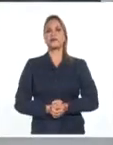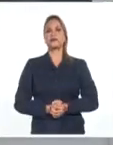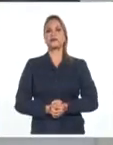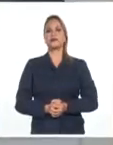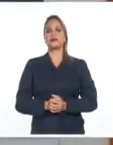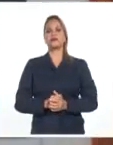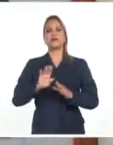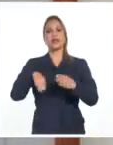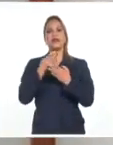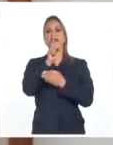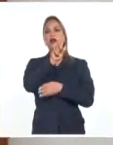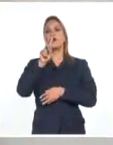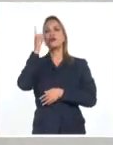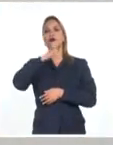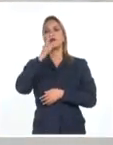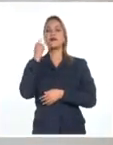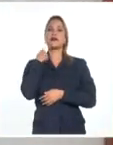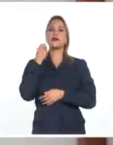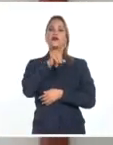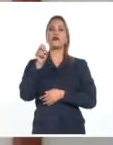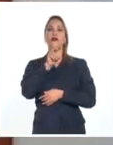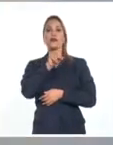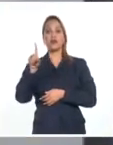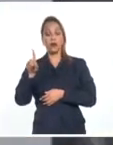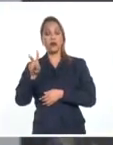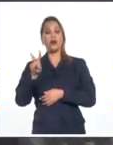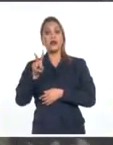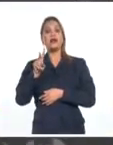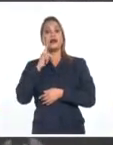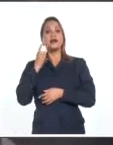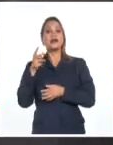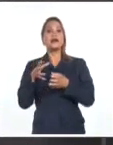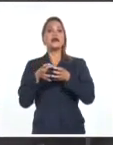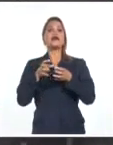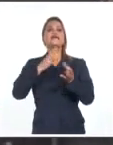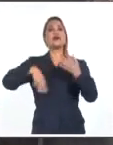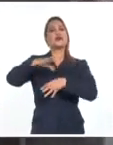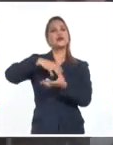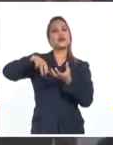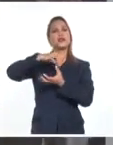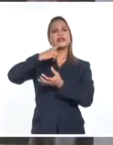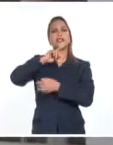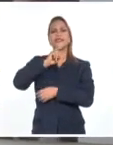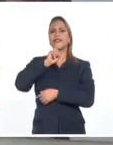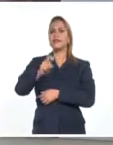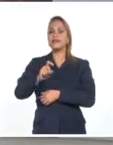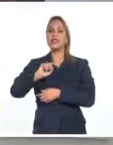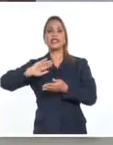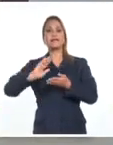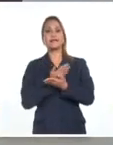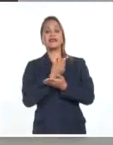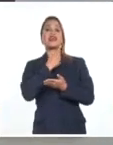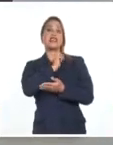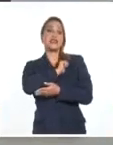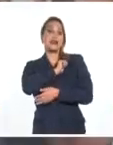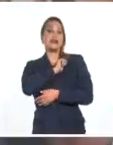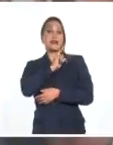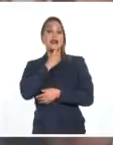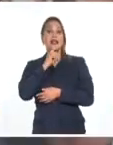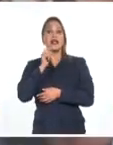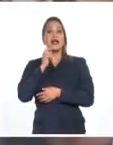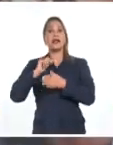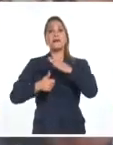El 11 de abril del año 2002, la derecha venezolana impulsó un golpe de Estado que intentó robar a la Revolución Bolivariana su